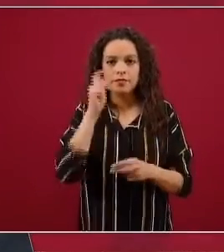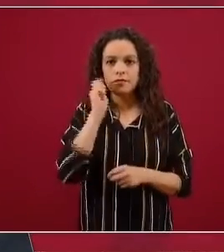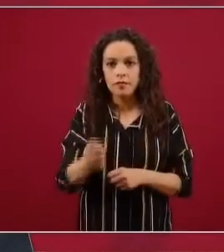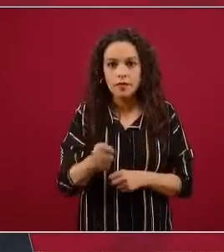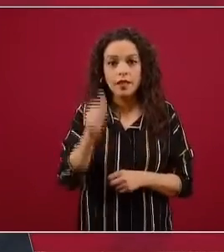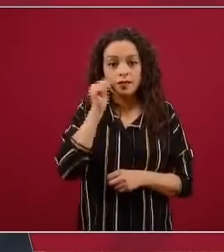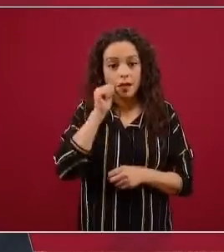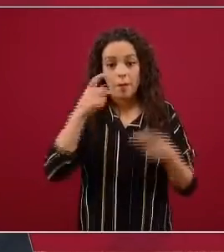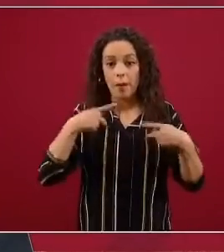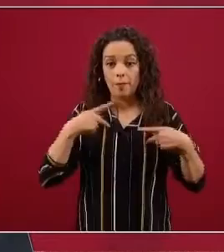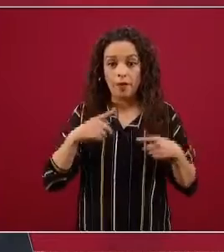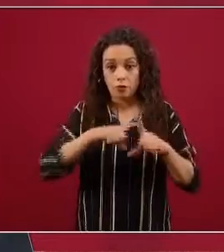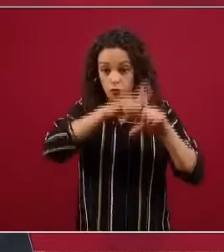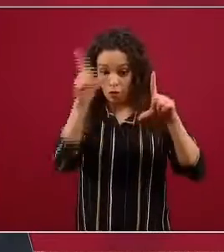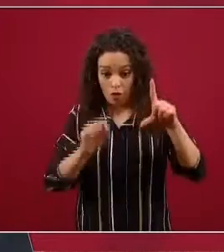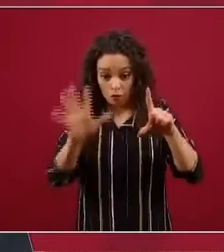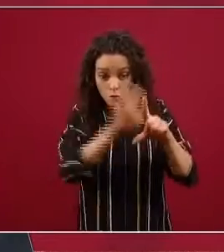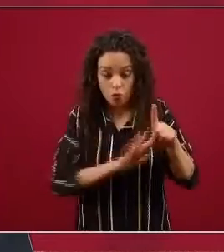en la población,